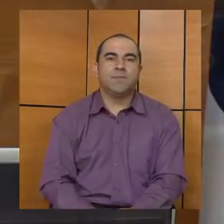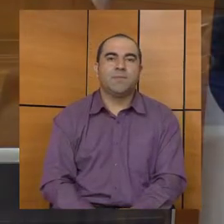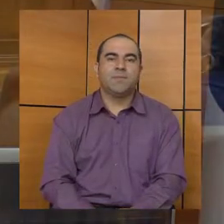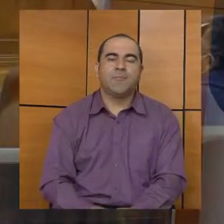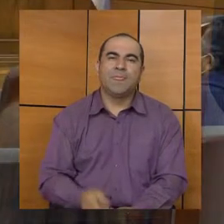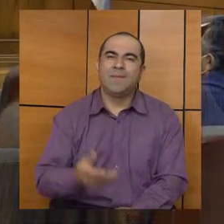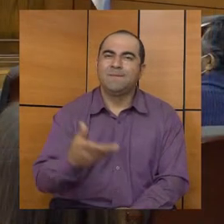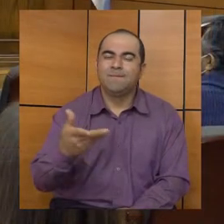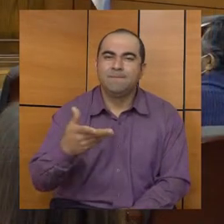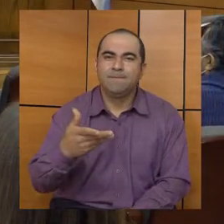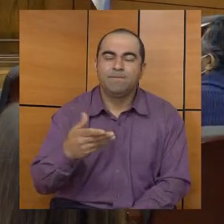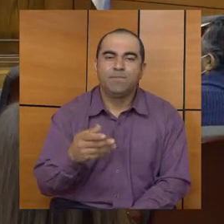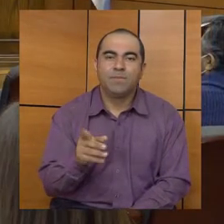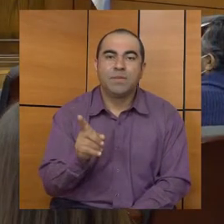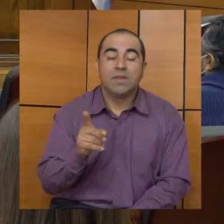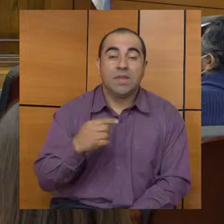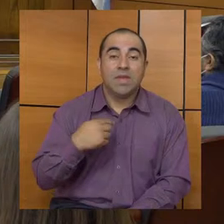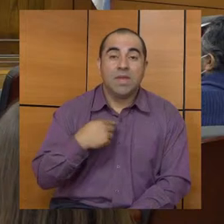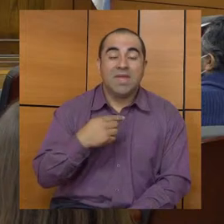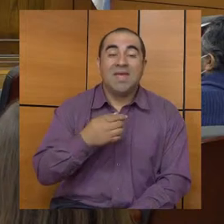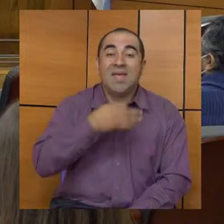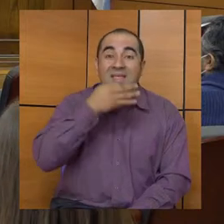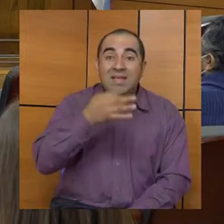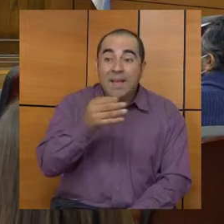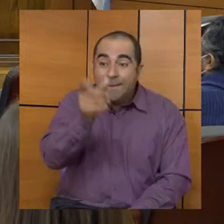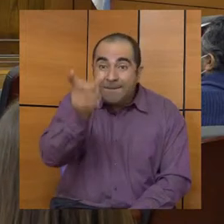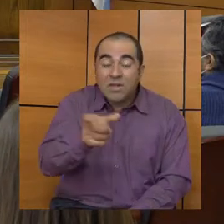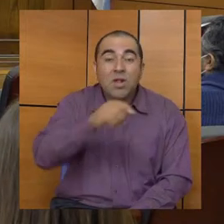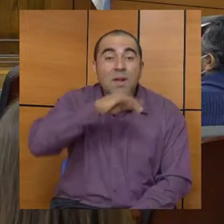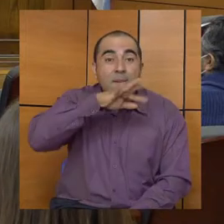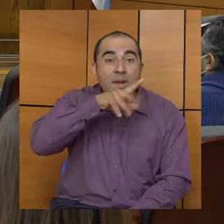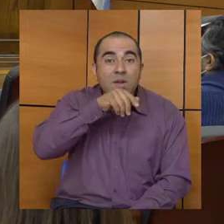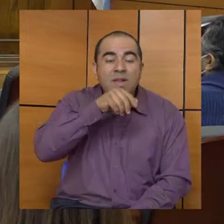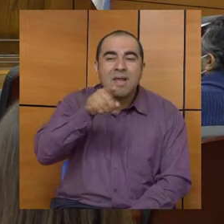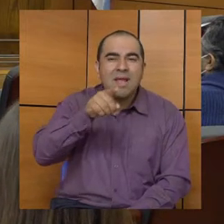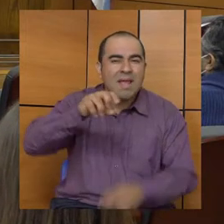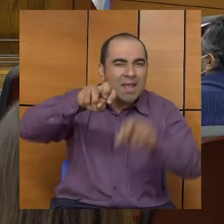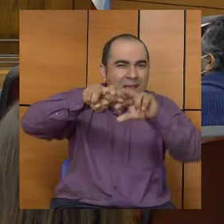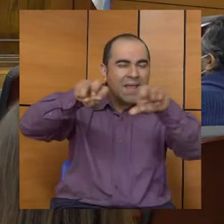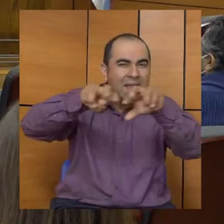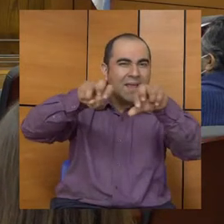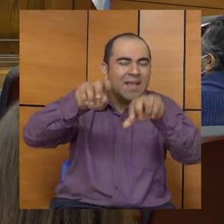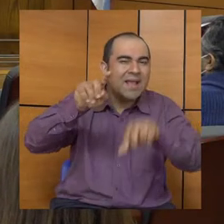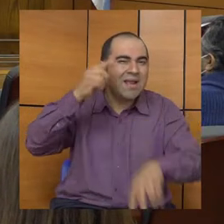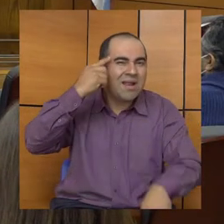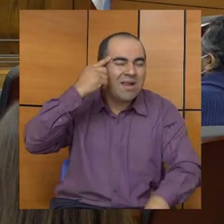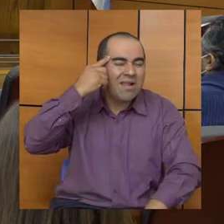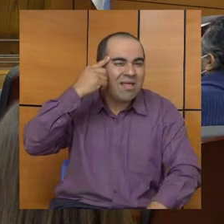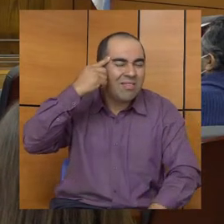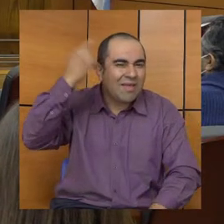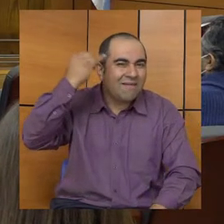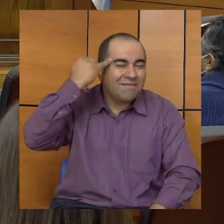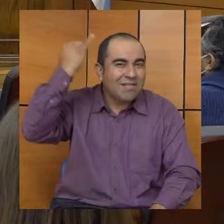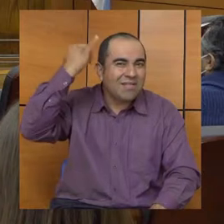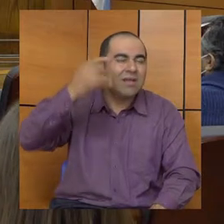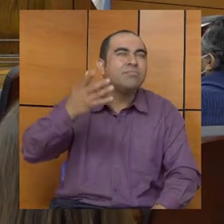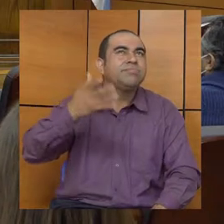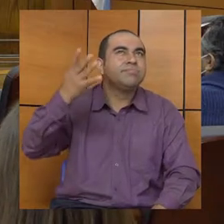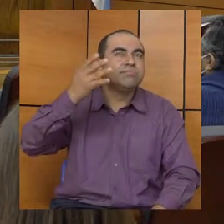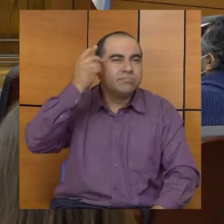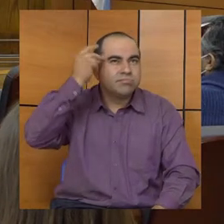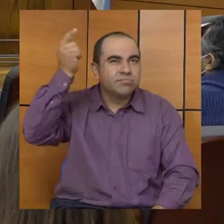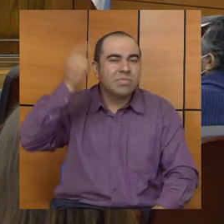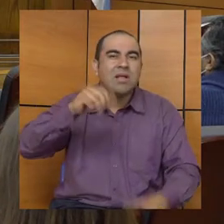En el fondo, cuando hablamos de personas mayores, en esta investigación, la idea central que está detrás de todo